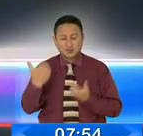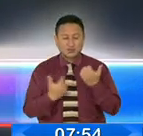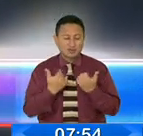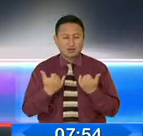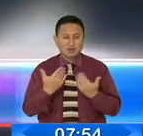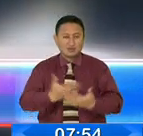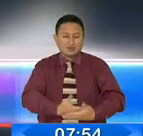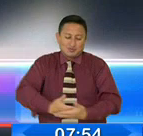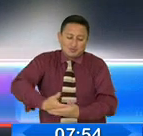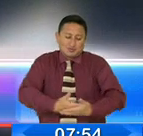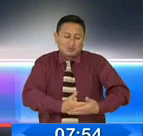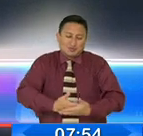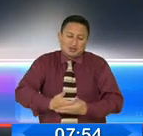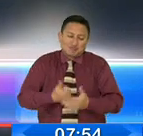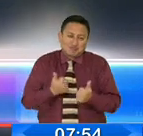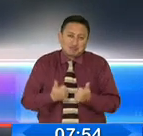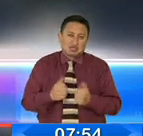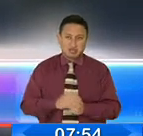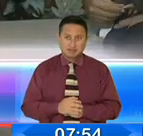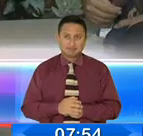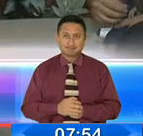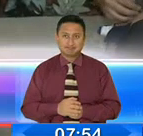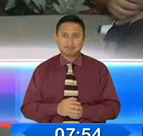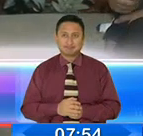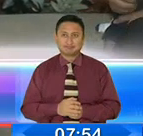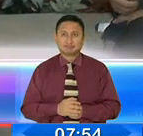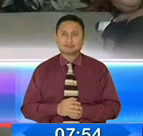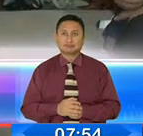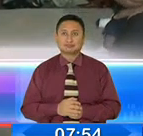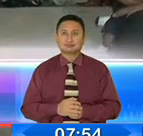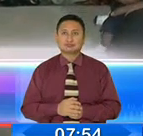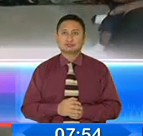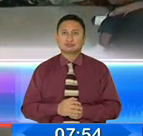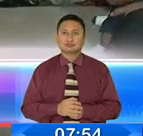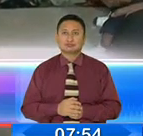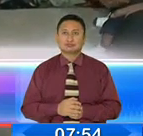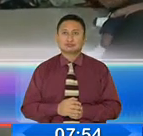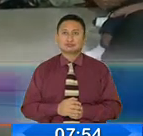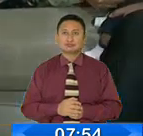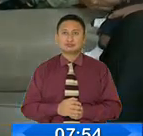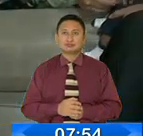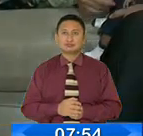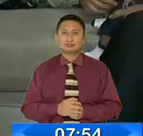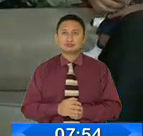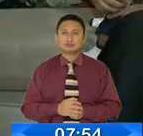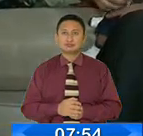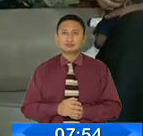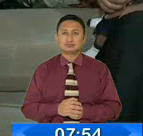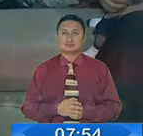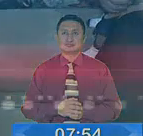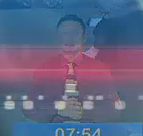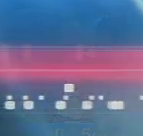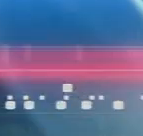sus brazos sano, después de tanta tormenta. Informó Marilyn Jaramillo.